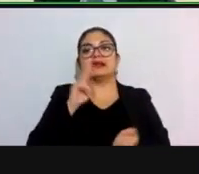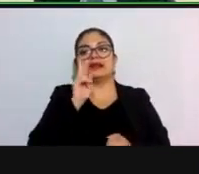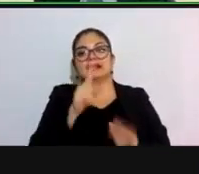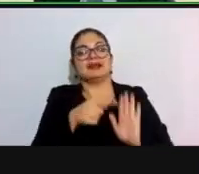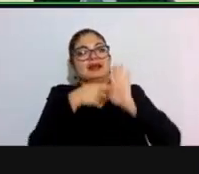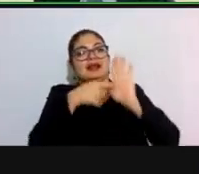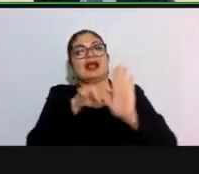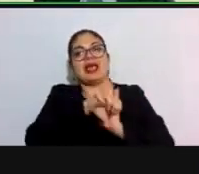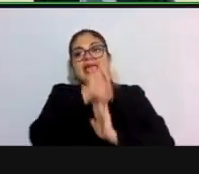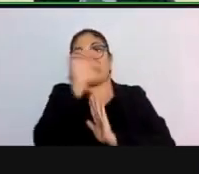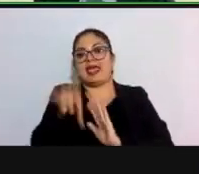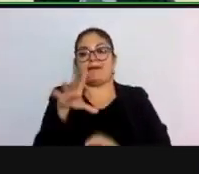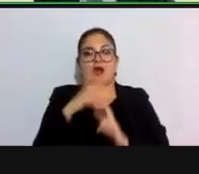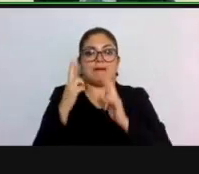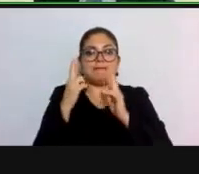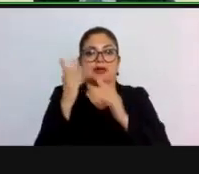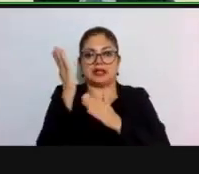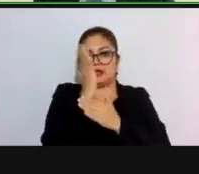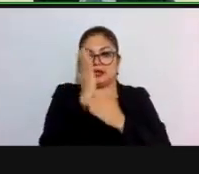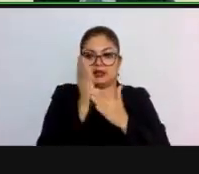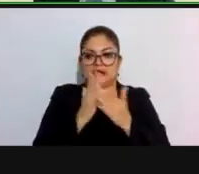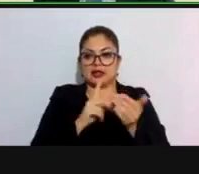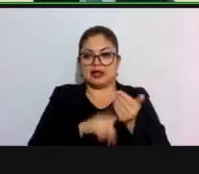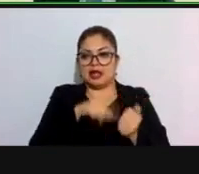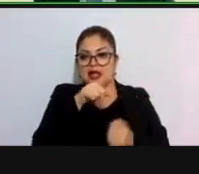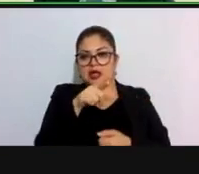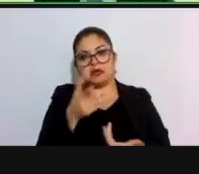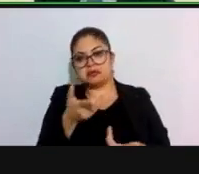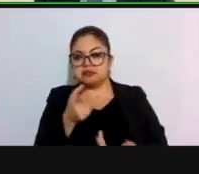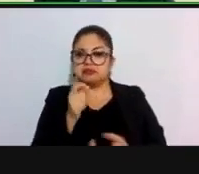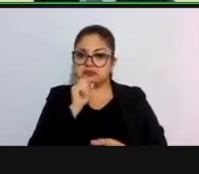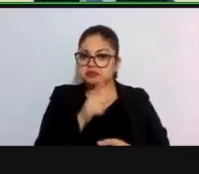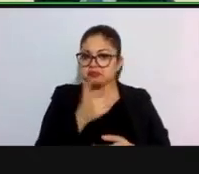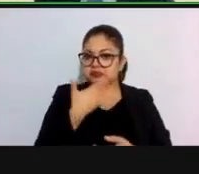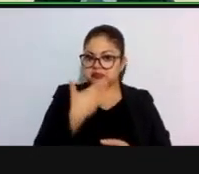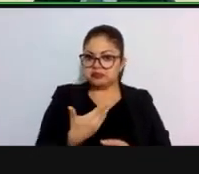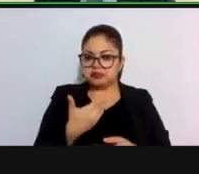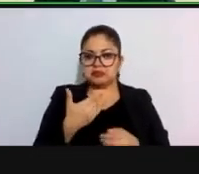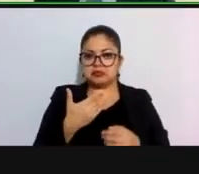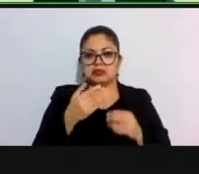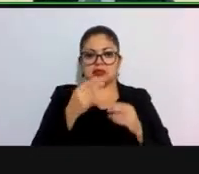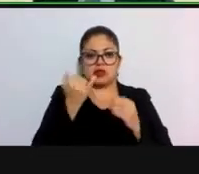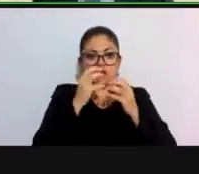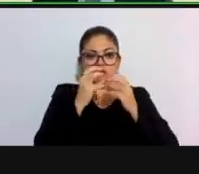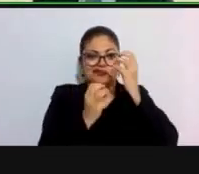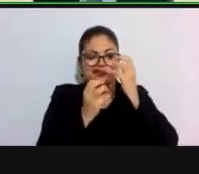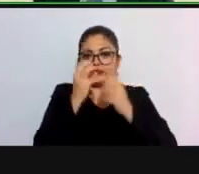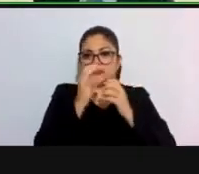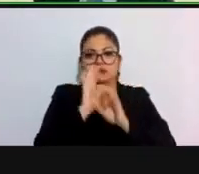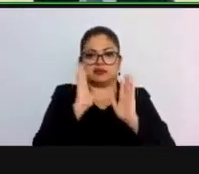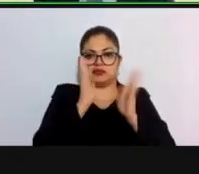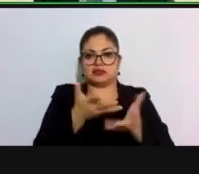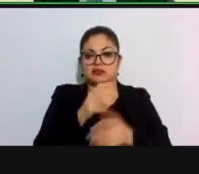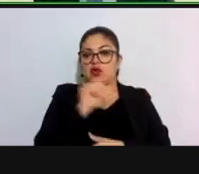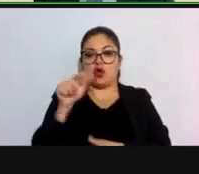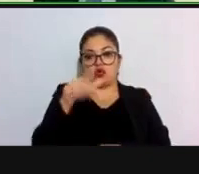trazos, pero los elementos están en su lugar, no se han desplazado. Y esta otra de tipo extremo, en que los fragmentos están